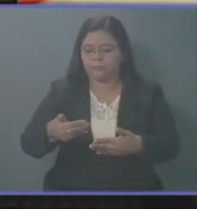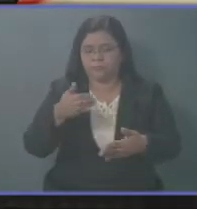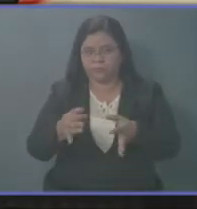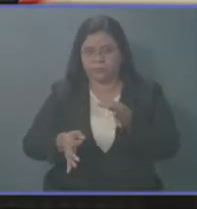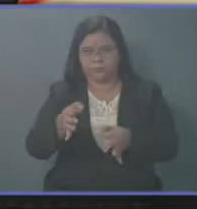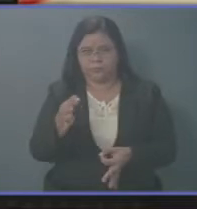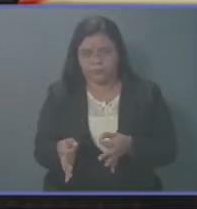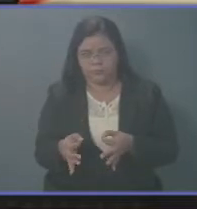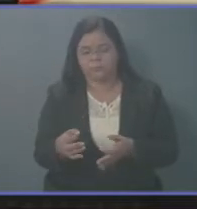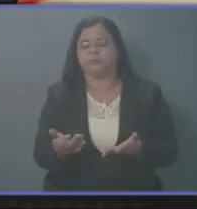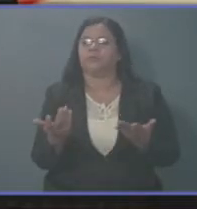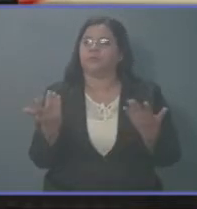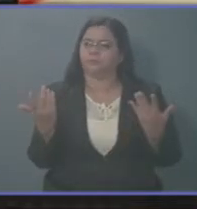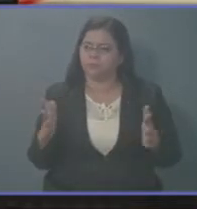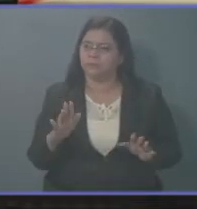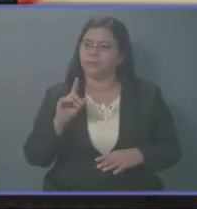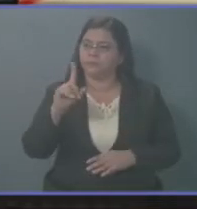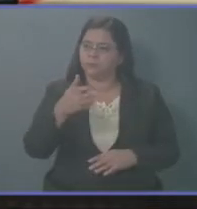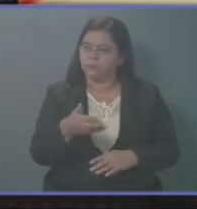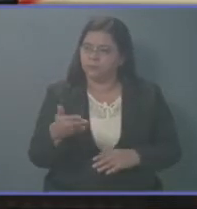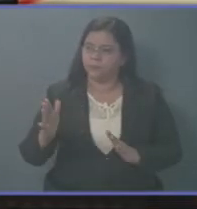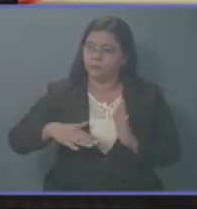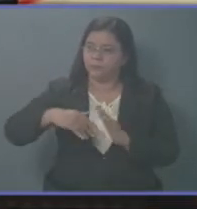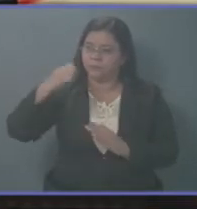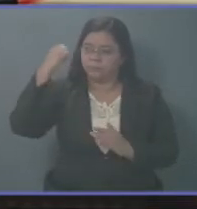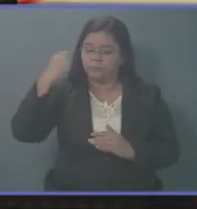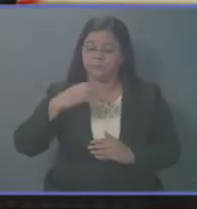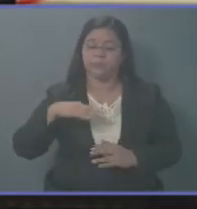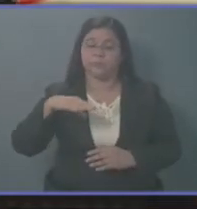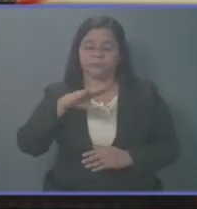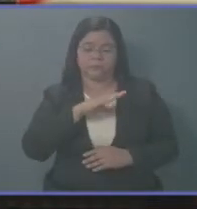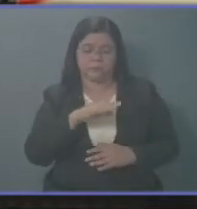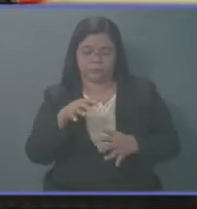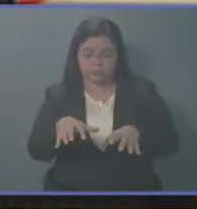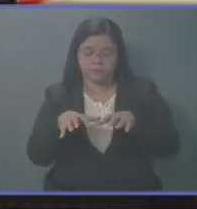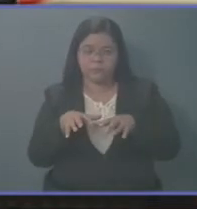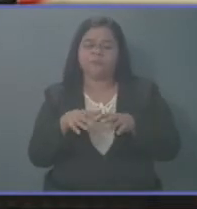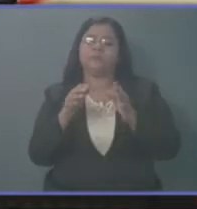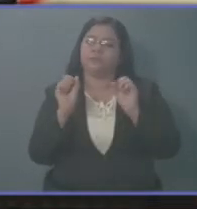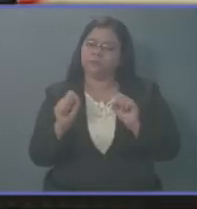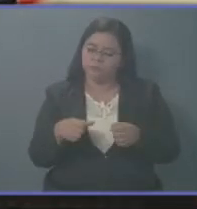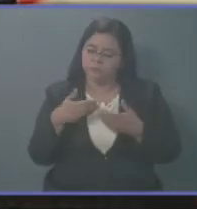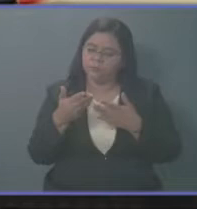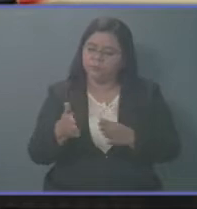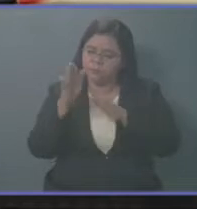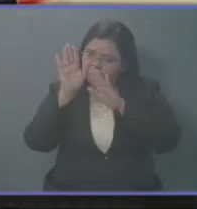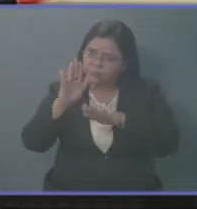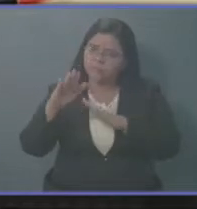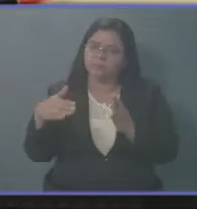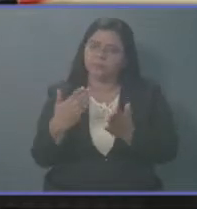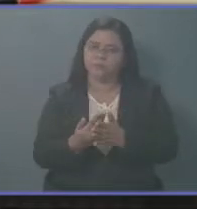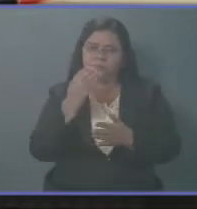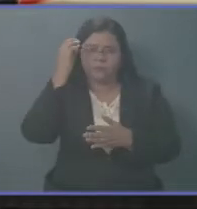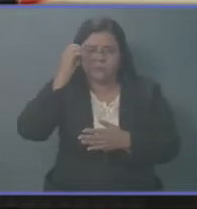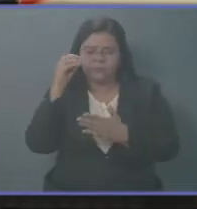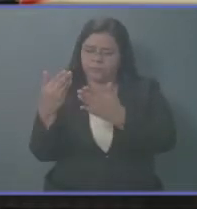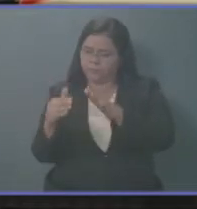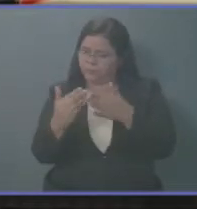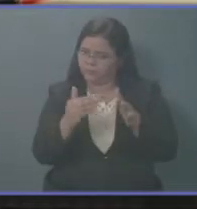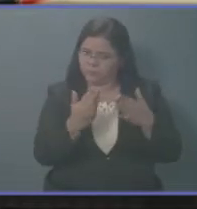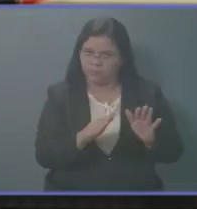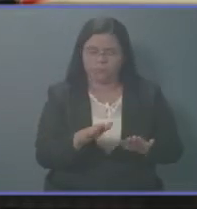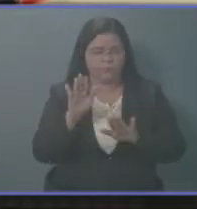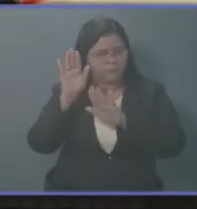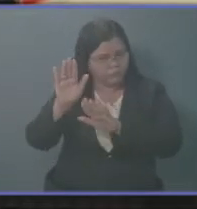Asamblea. Al respecto, uno de los aspectos importantes en el proceso legislativo es escuchar la opinión de los diferentes sectores e instituciones involucradas en